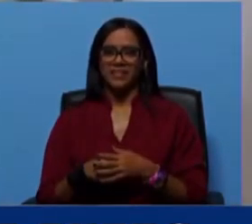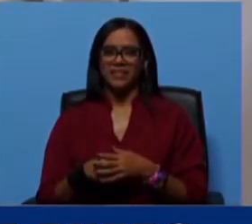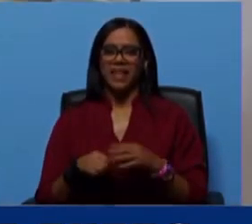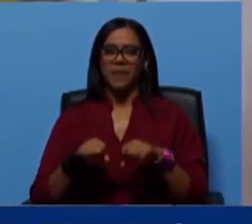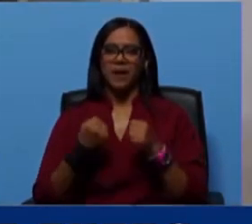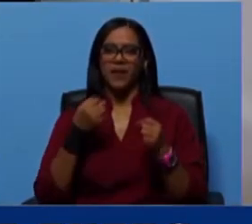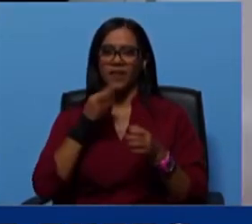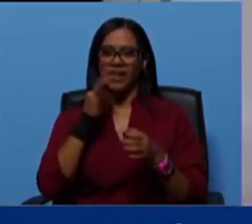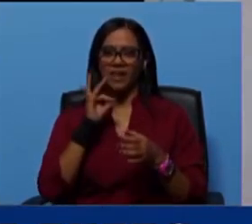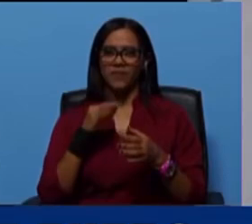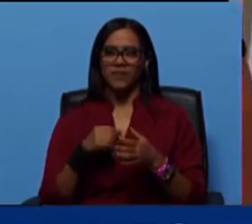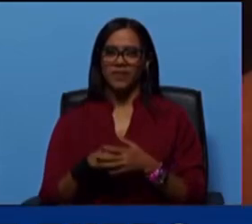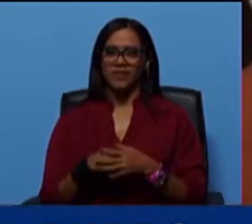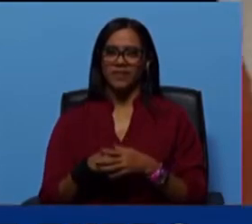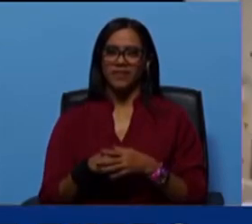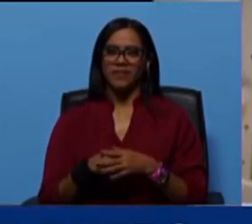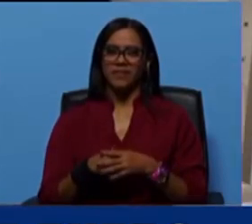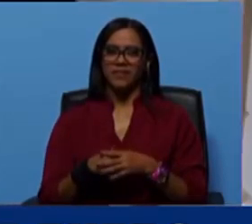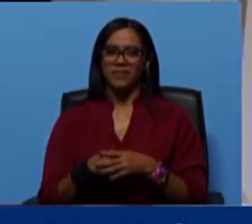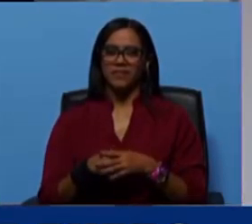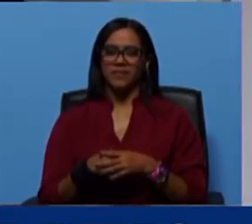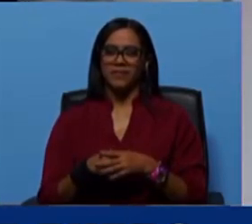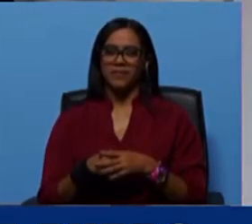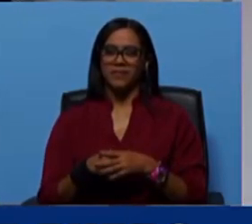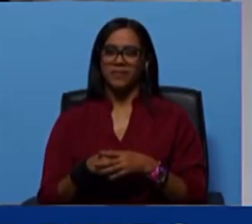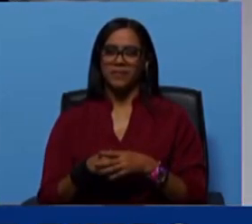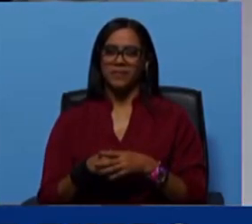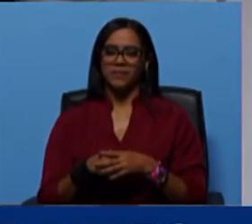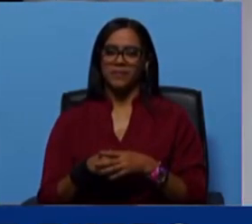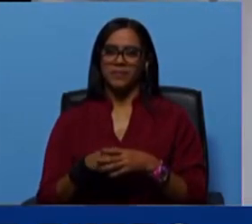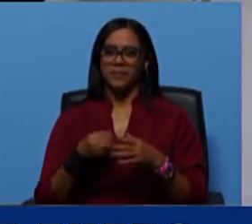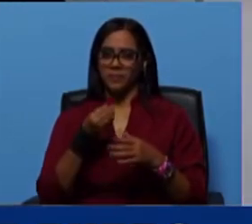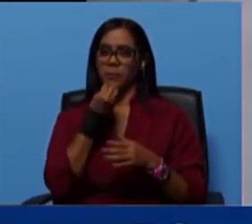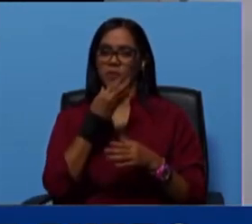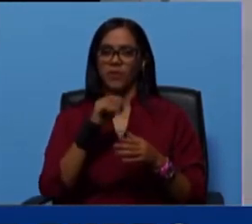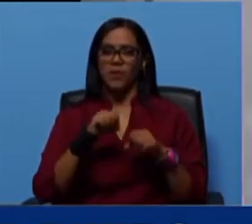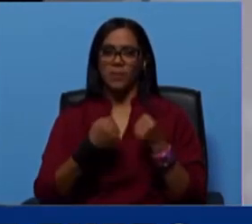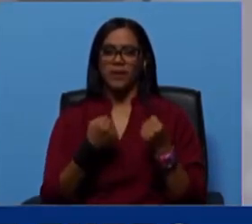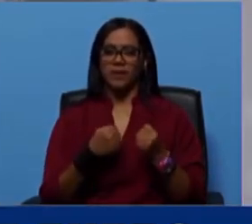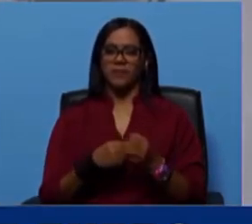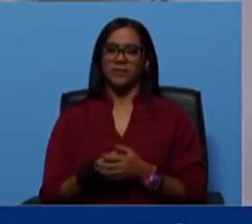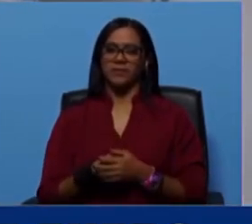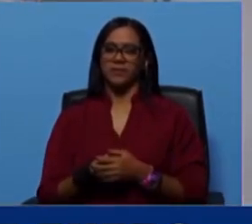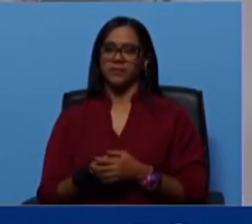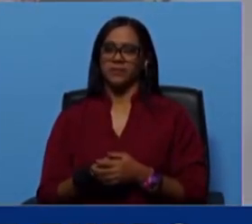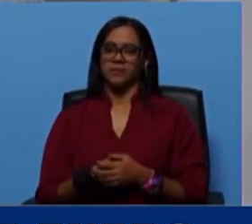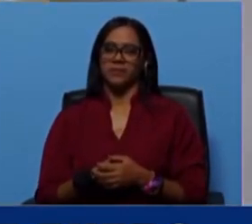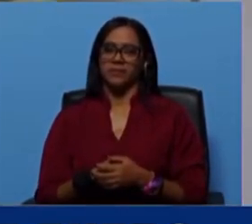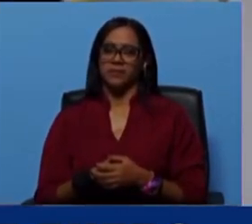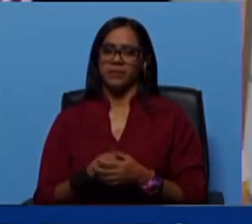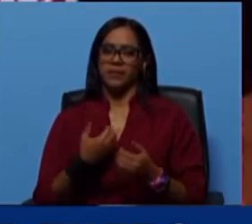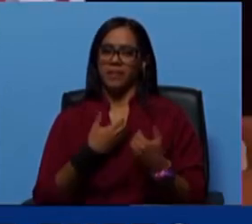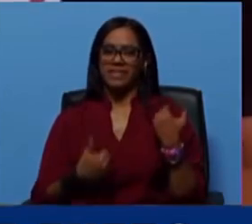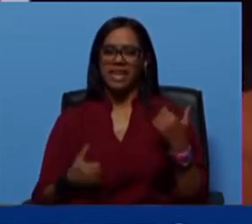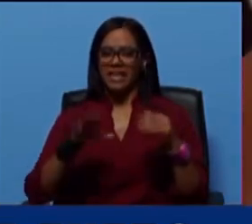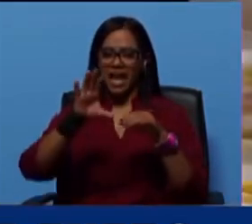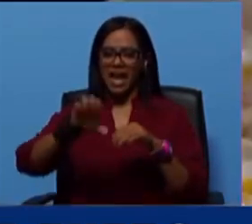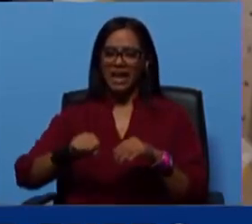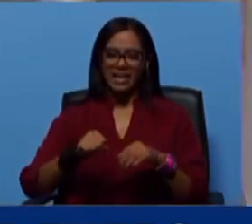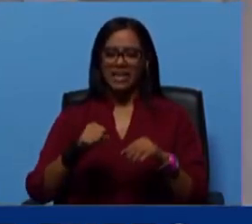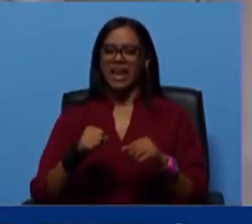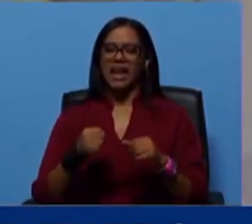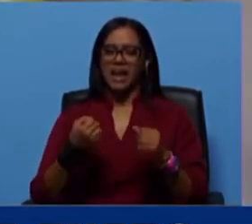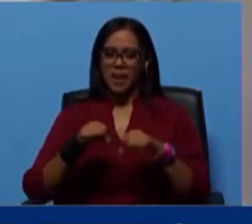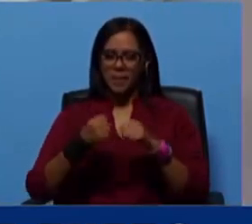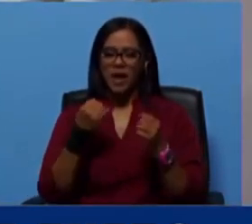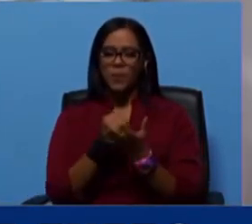café. Bueno, es el pan para la tarde. Ajá. Está muy bueno el pan, por cierto. Bueno, fíjate, esta idea del pan y que el presidente agarrara el pan y lo robara y toda esta